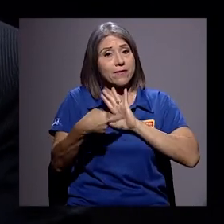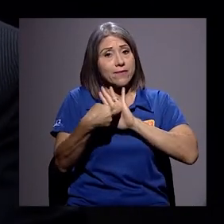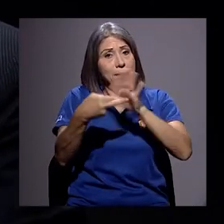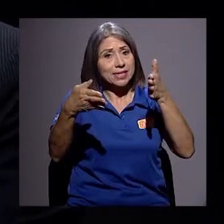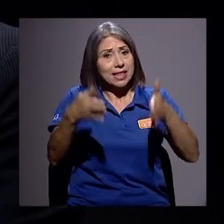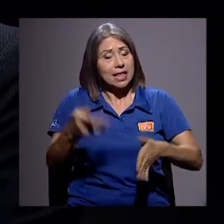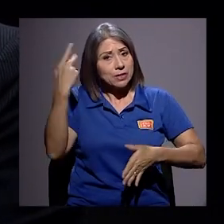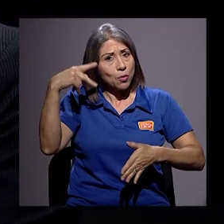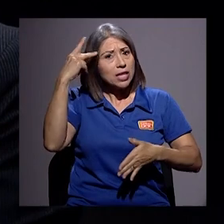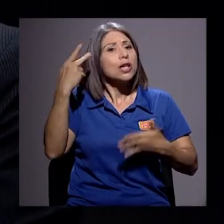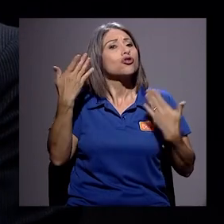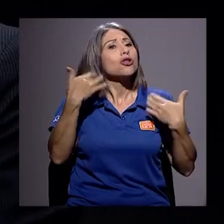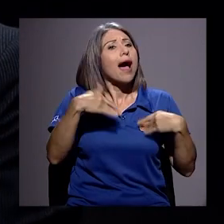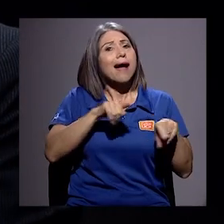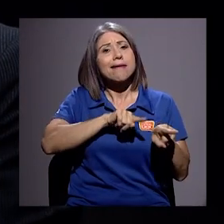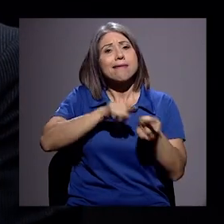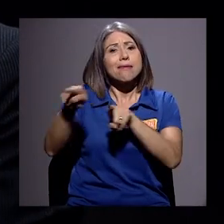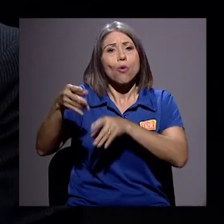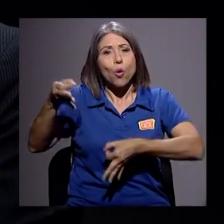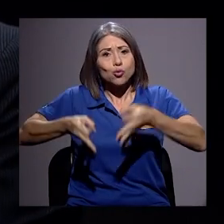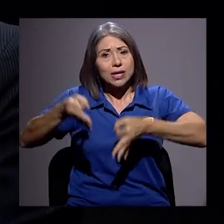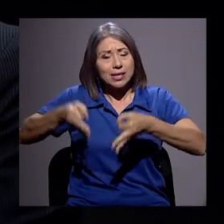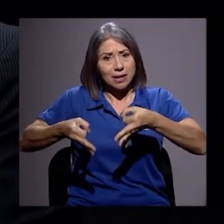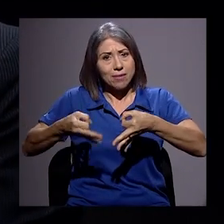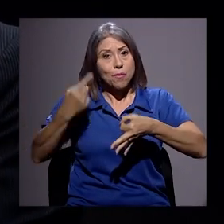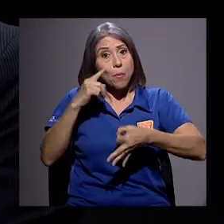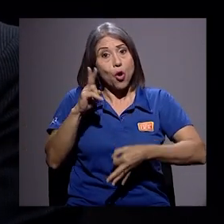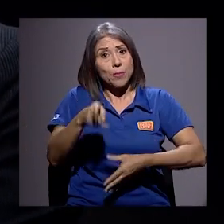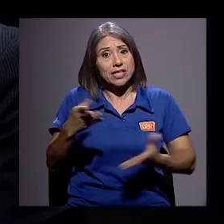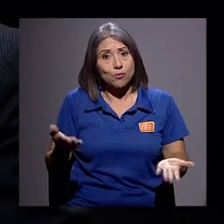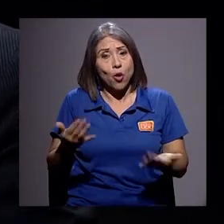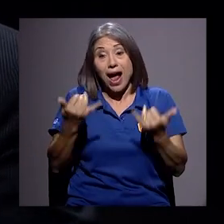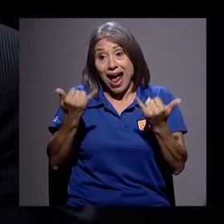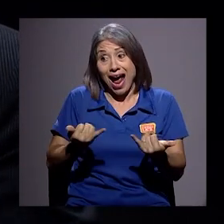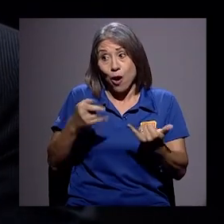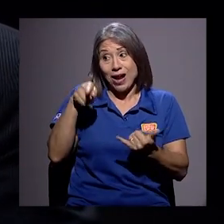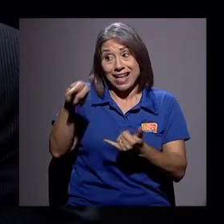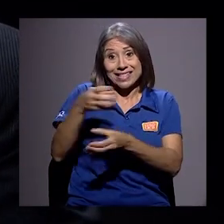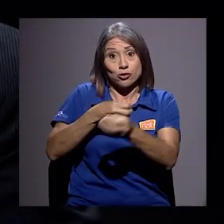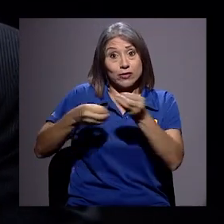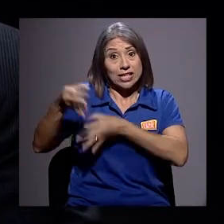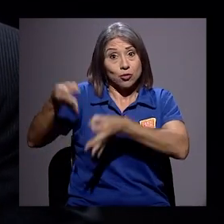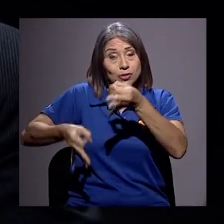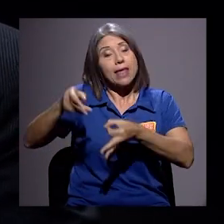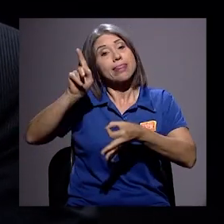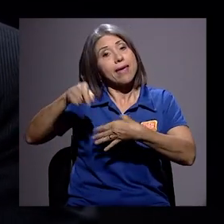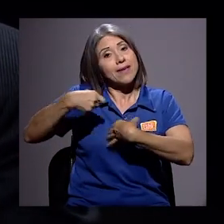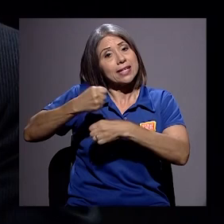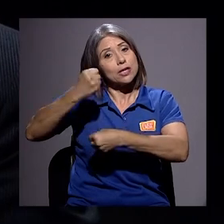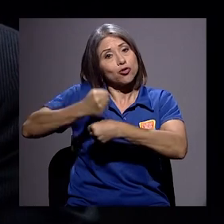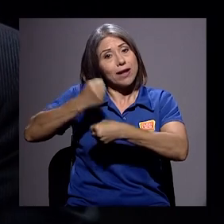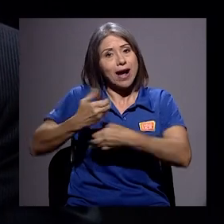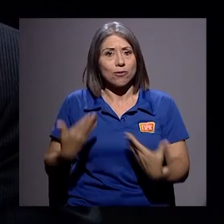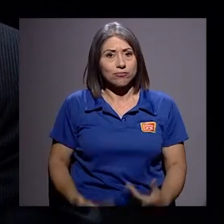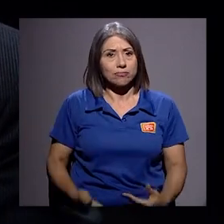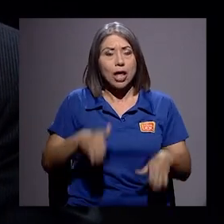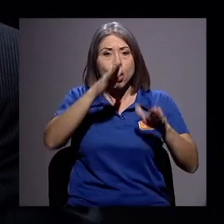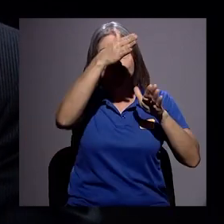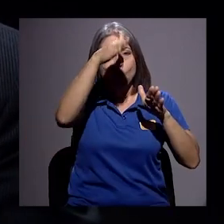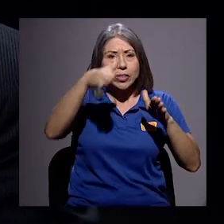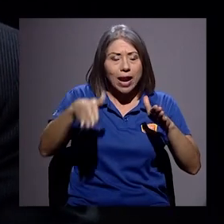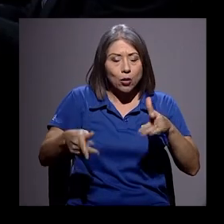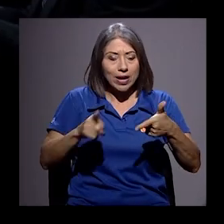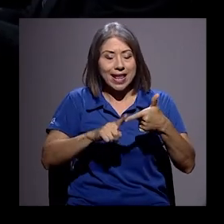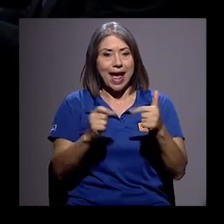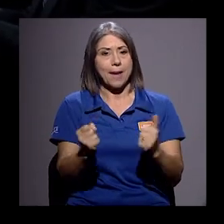políticos a instancias judiciales por lo mismo verdad ahora corresponde a esas otras instancias hacer su trabajo la contraloría general de la